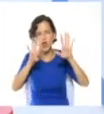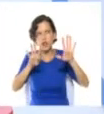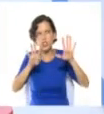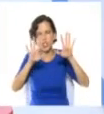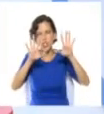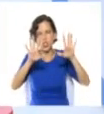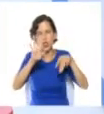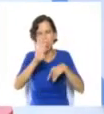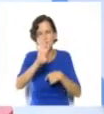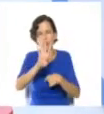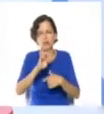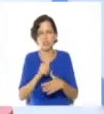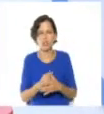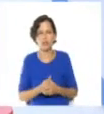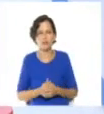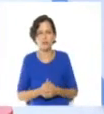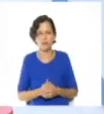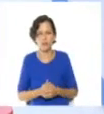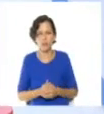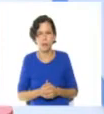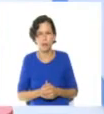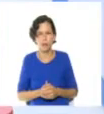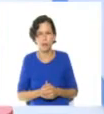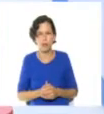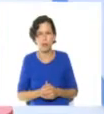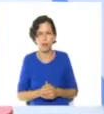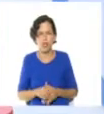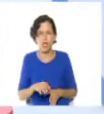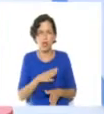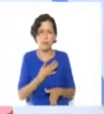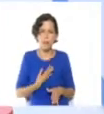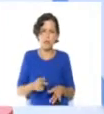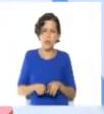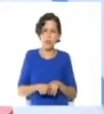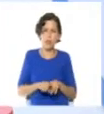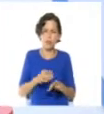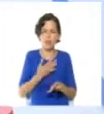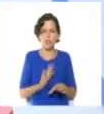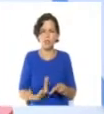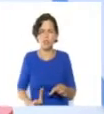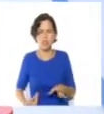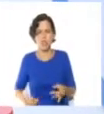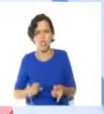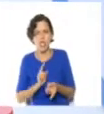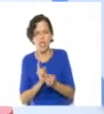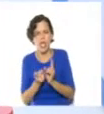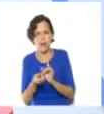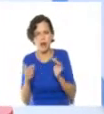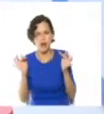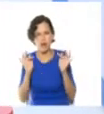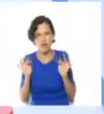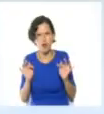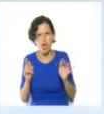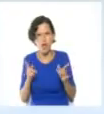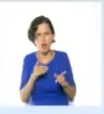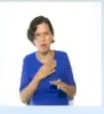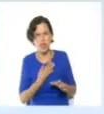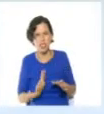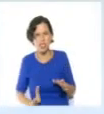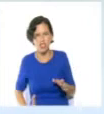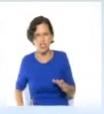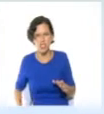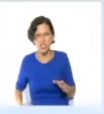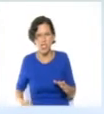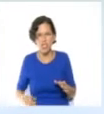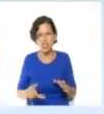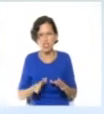en 1914, el presidente Gómez coloca la figura de un presidente interino, un